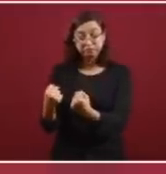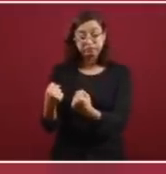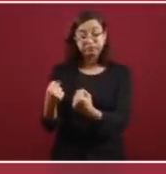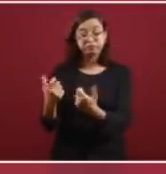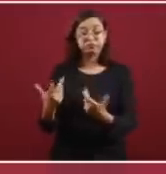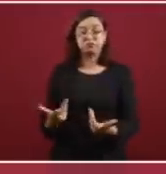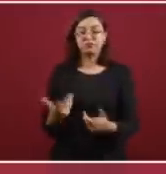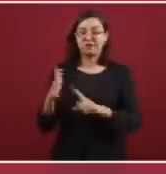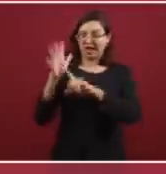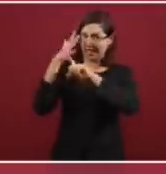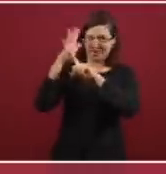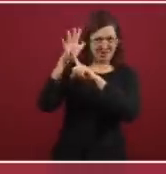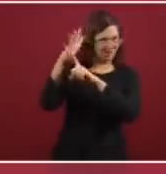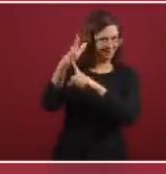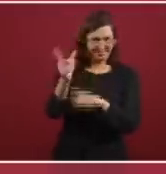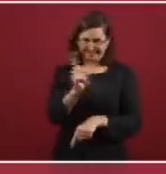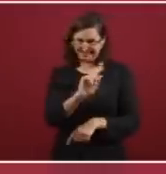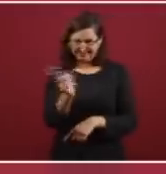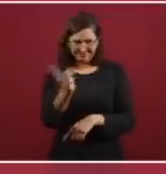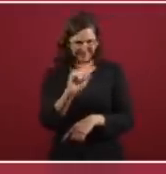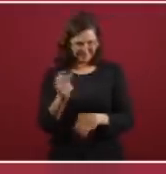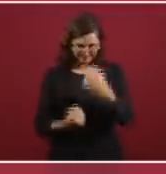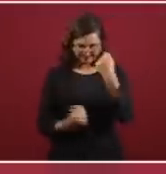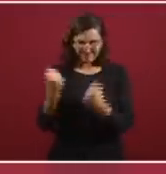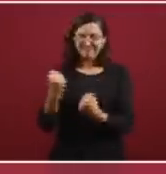no ir en helicóptero.